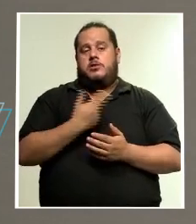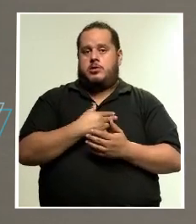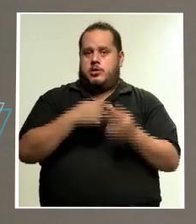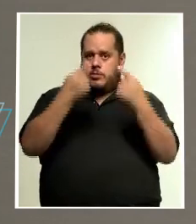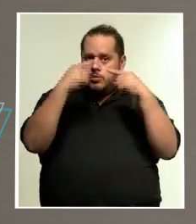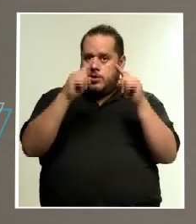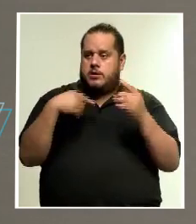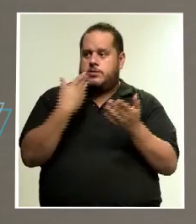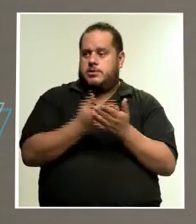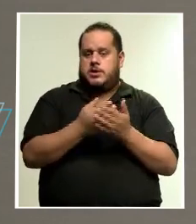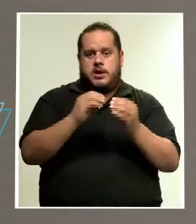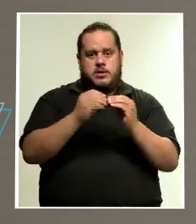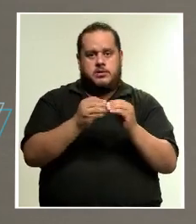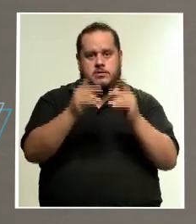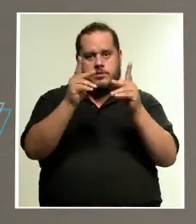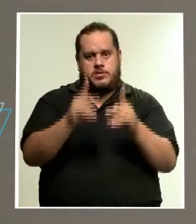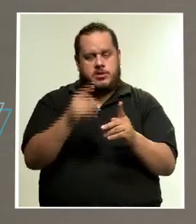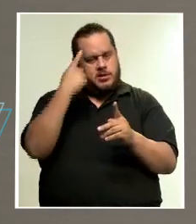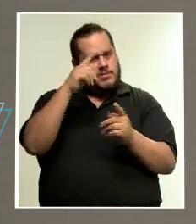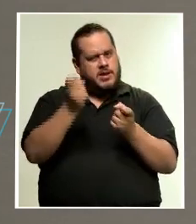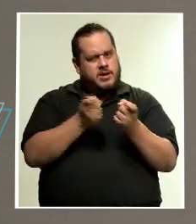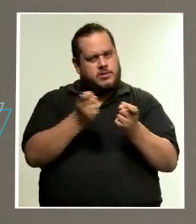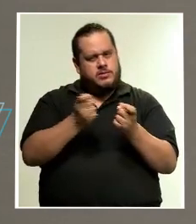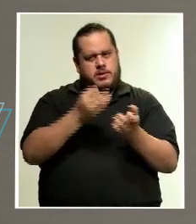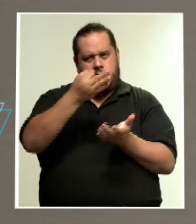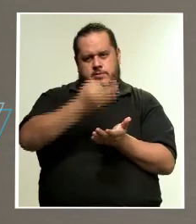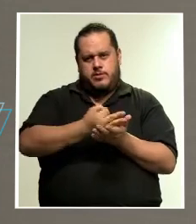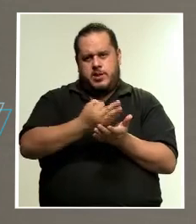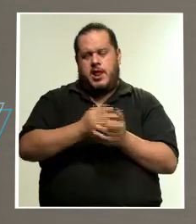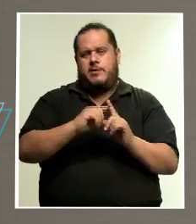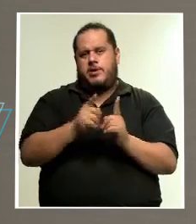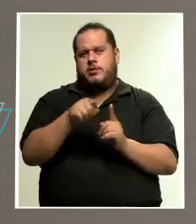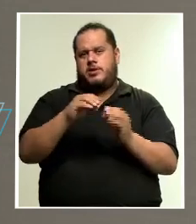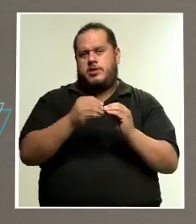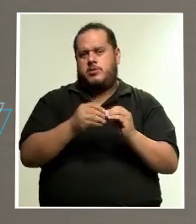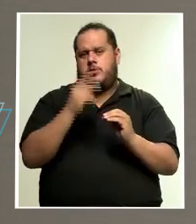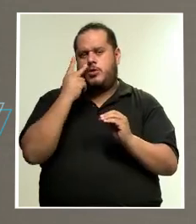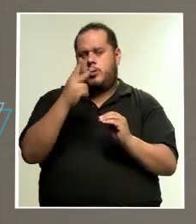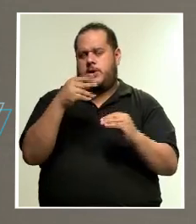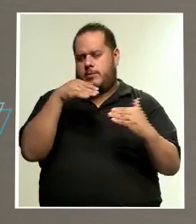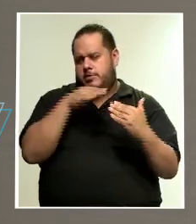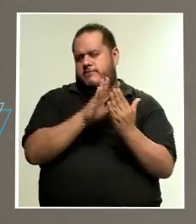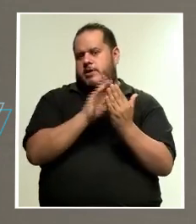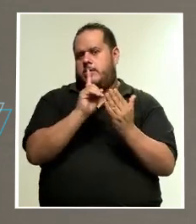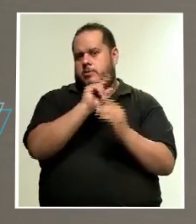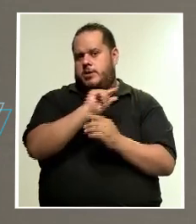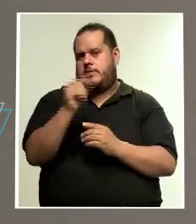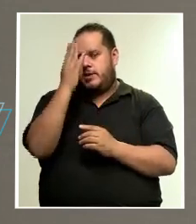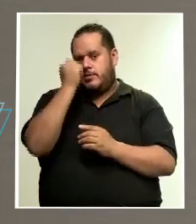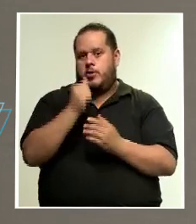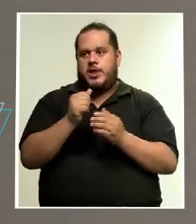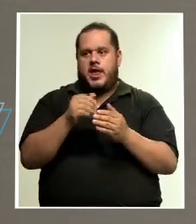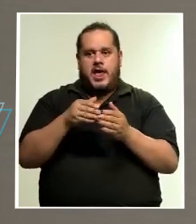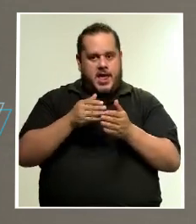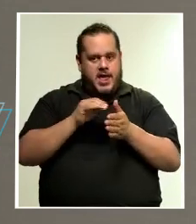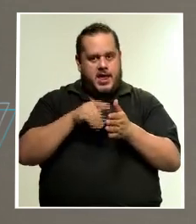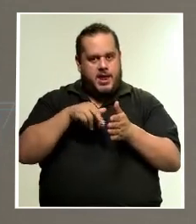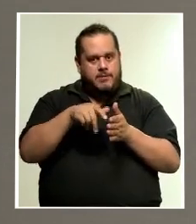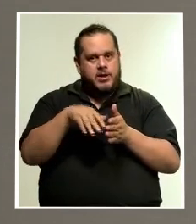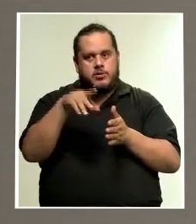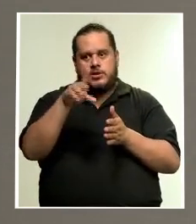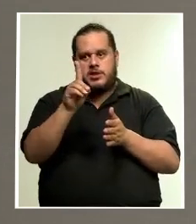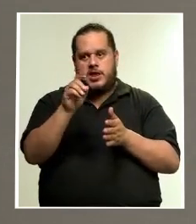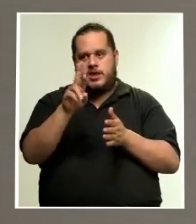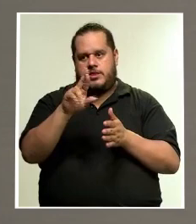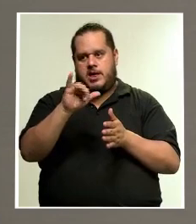que tratamos de poder controlar en la frontera, pero ese número lo veremos reflejado tal vez en una semana, porque el paso de Darién es aproximadamente de 8 a 10